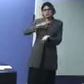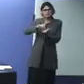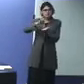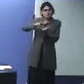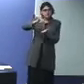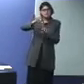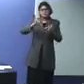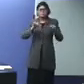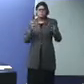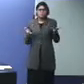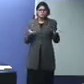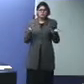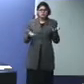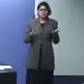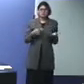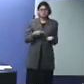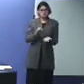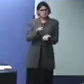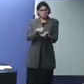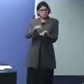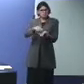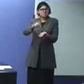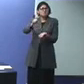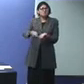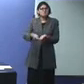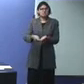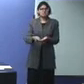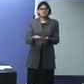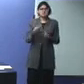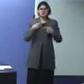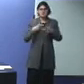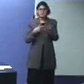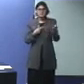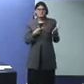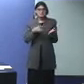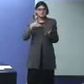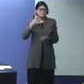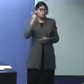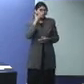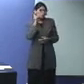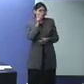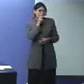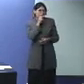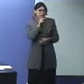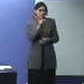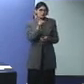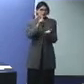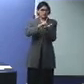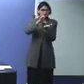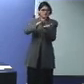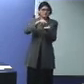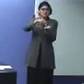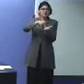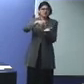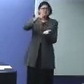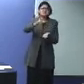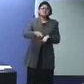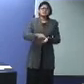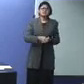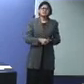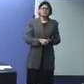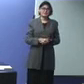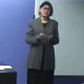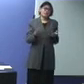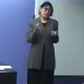¿Y qué se entiende por eso? ¿No? Porque en realidad a veces el concepto puede llegar a ser